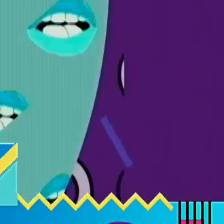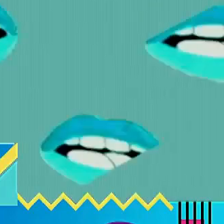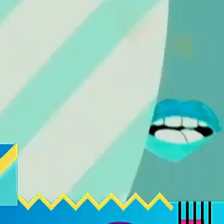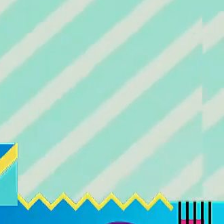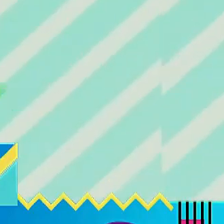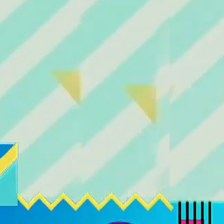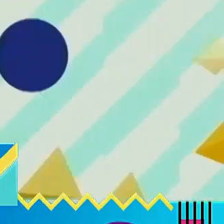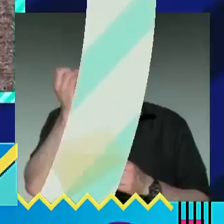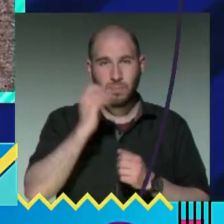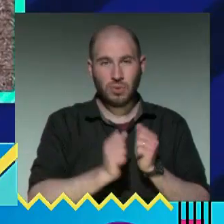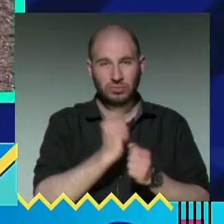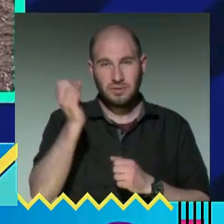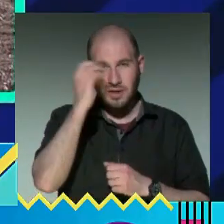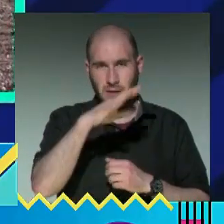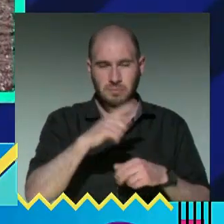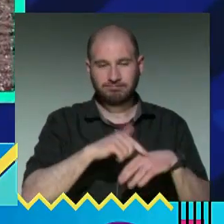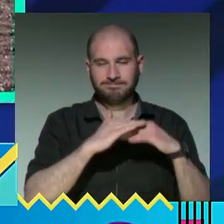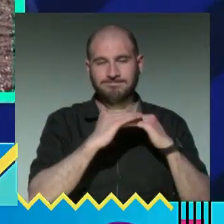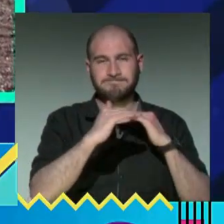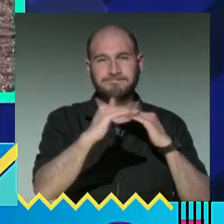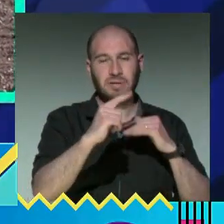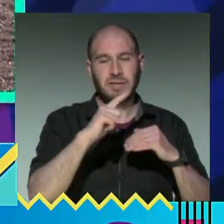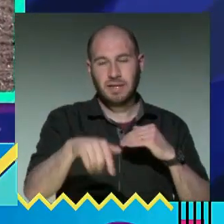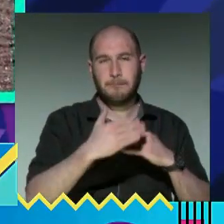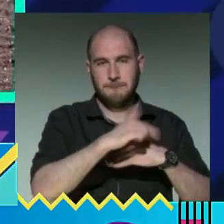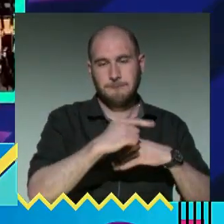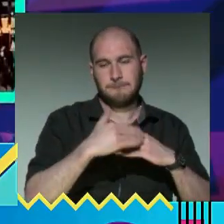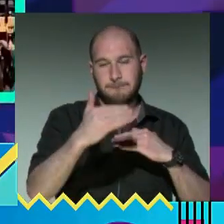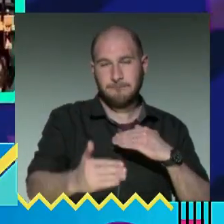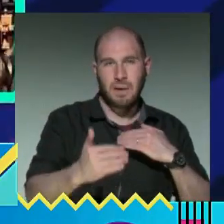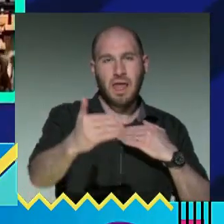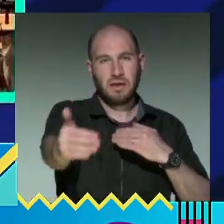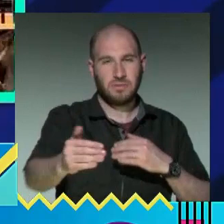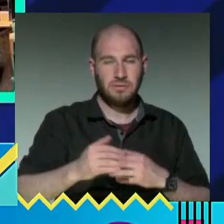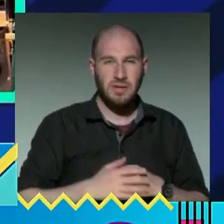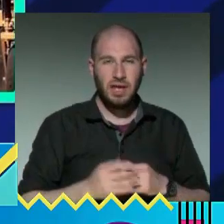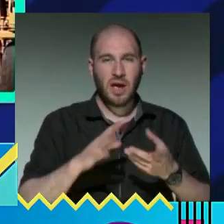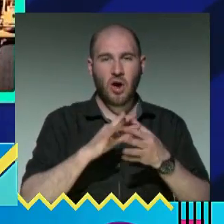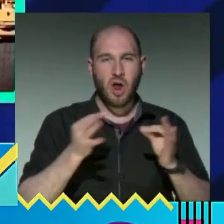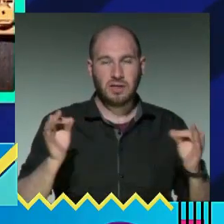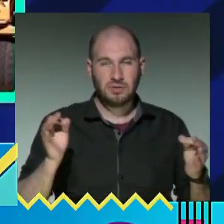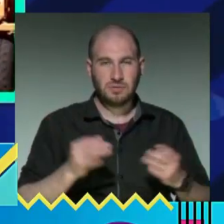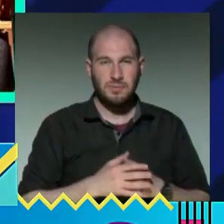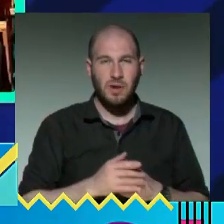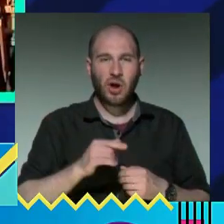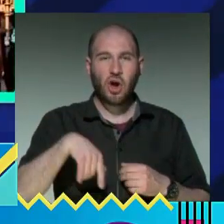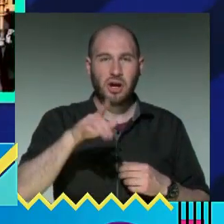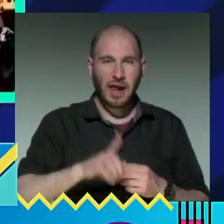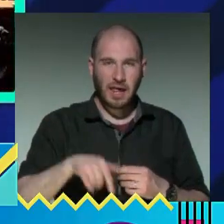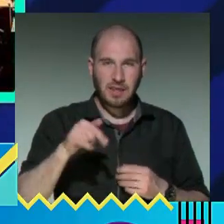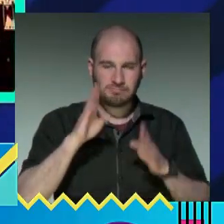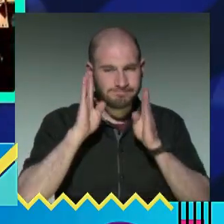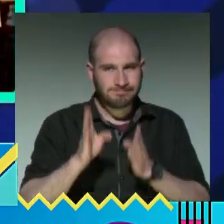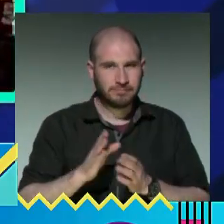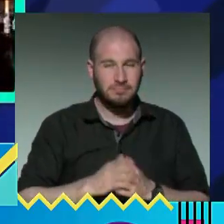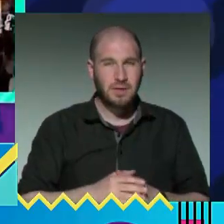productiva o agropecuaria sea sostenible en el mediano y largo plazo. Entonces, el lema de las jornadas están puestos